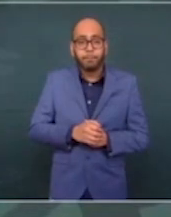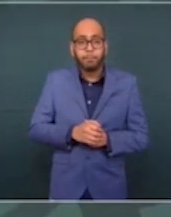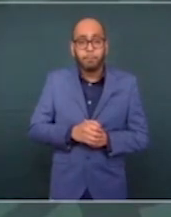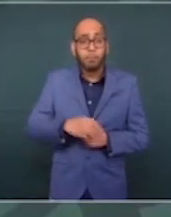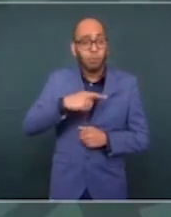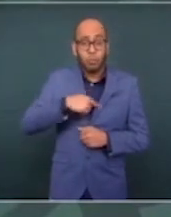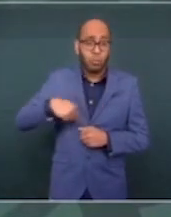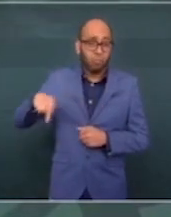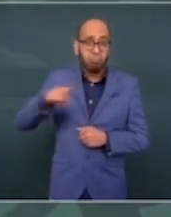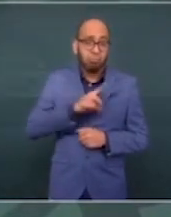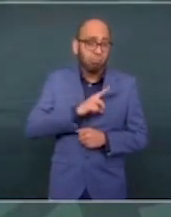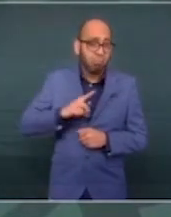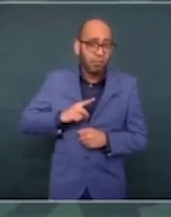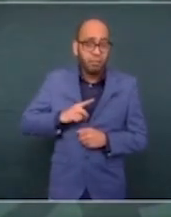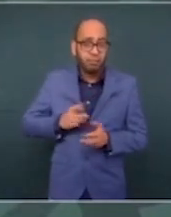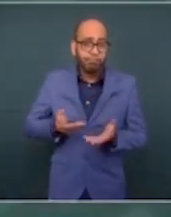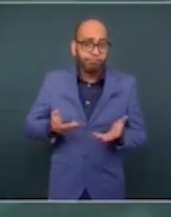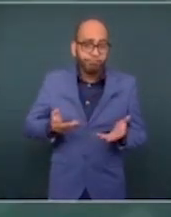aceptar